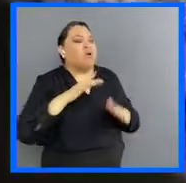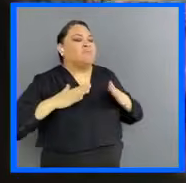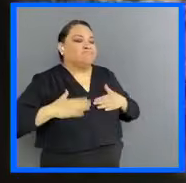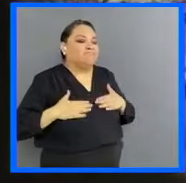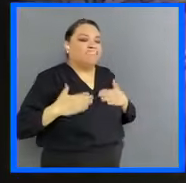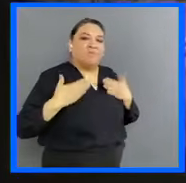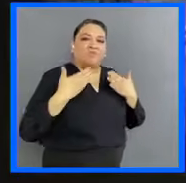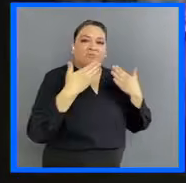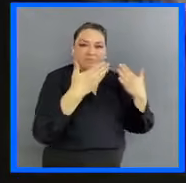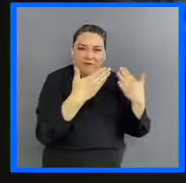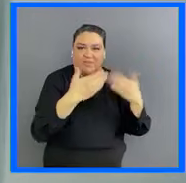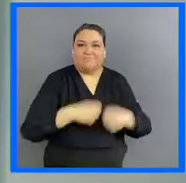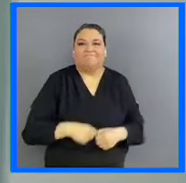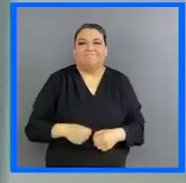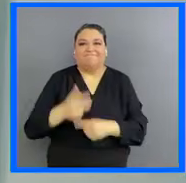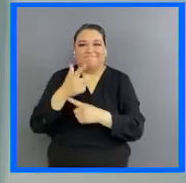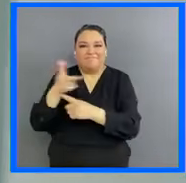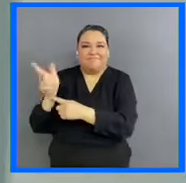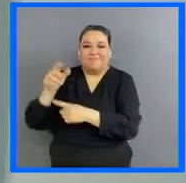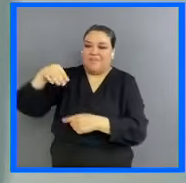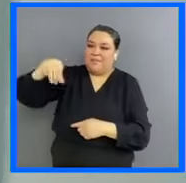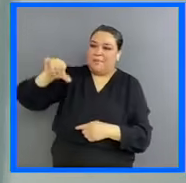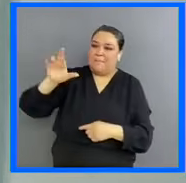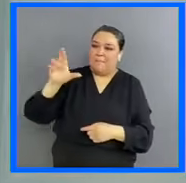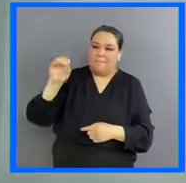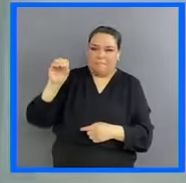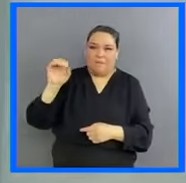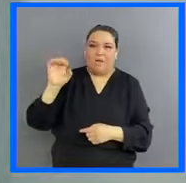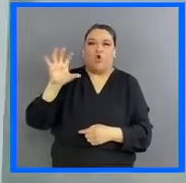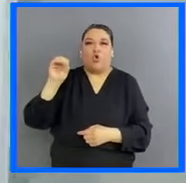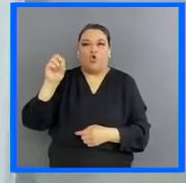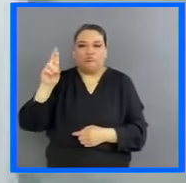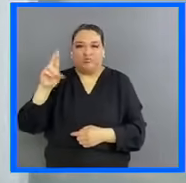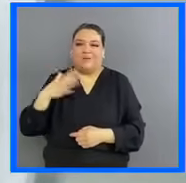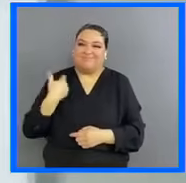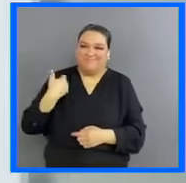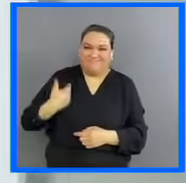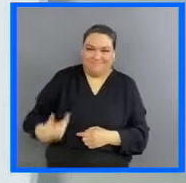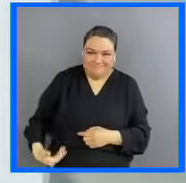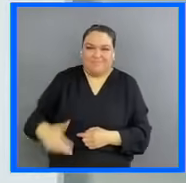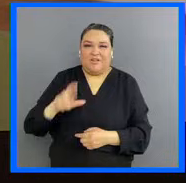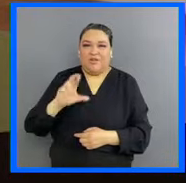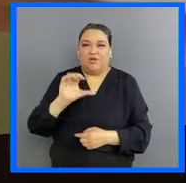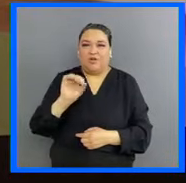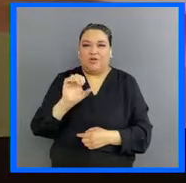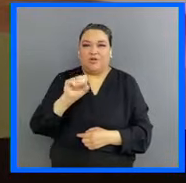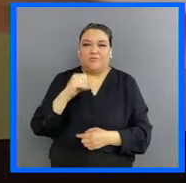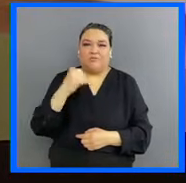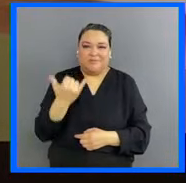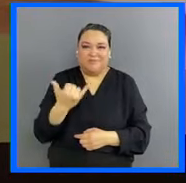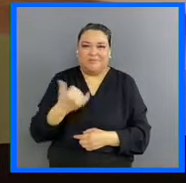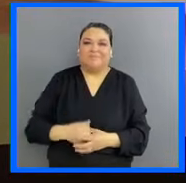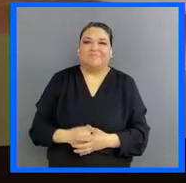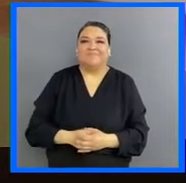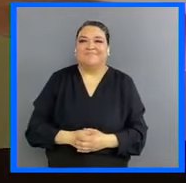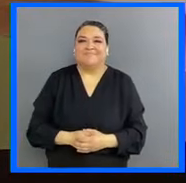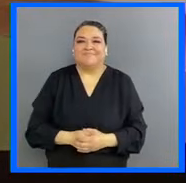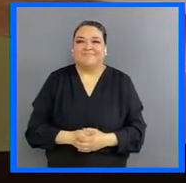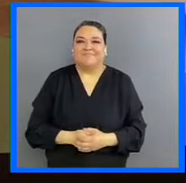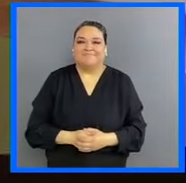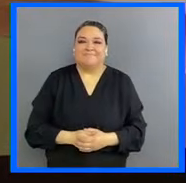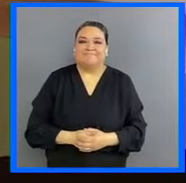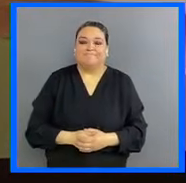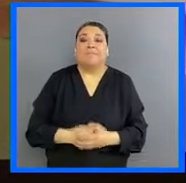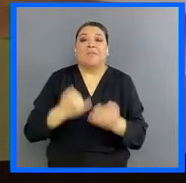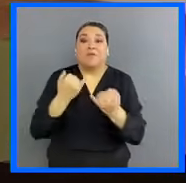Con imágenes de Marco Avendaño y Óscar Cedeño, para Plural TV, Rosy García. La Defensoría